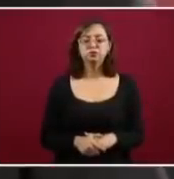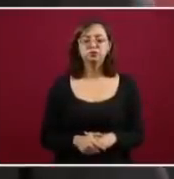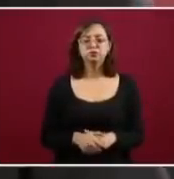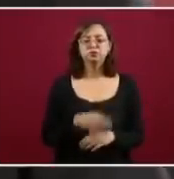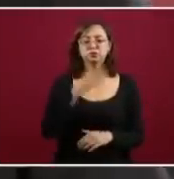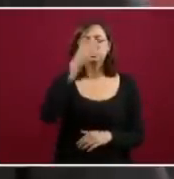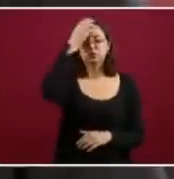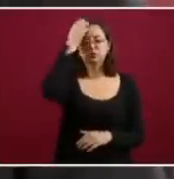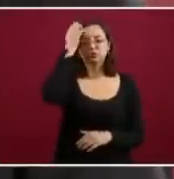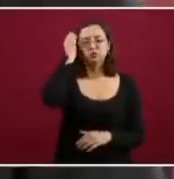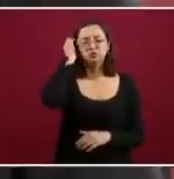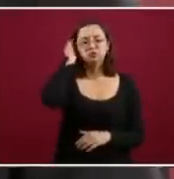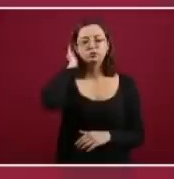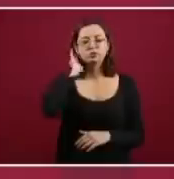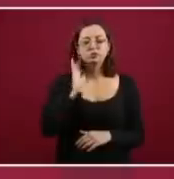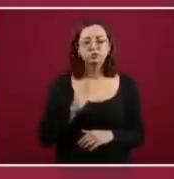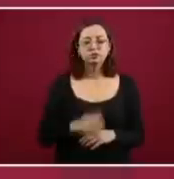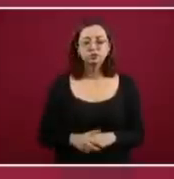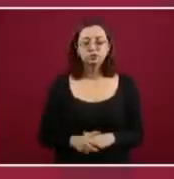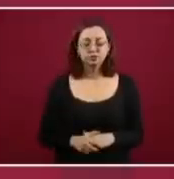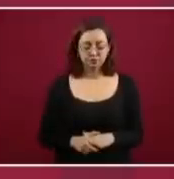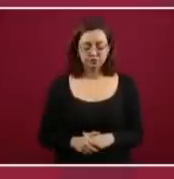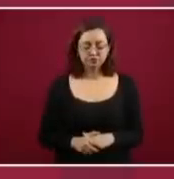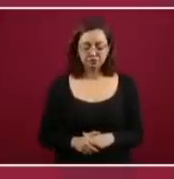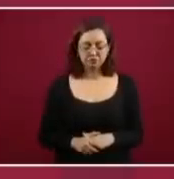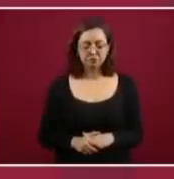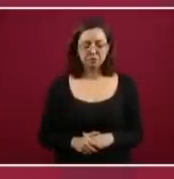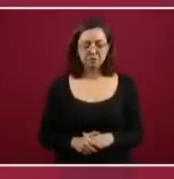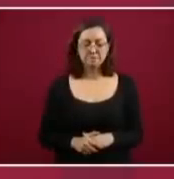y no dejarnos este